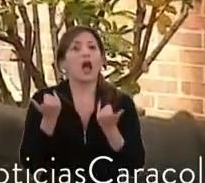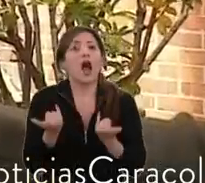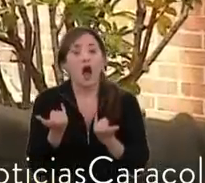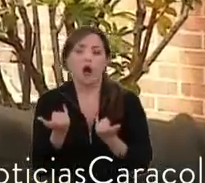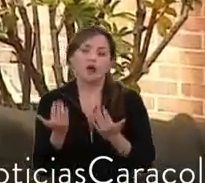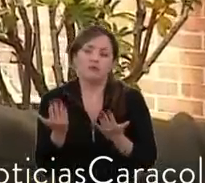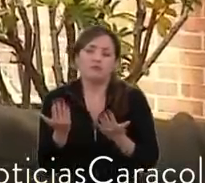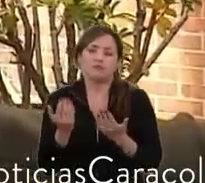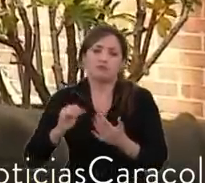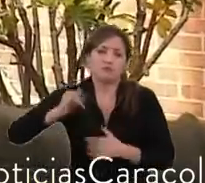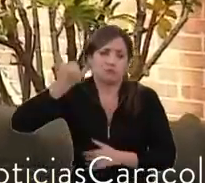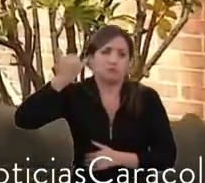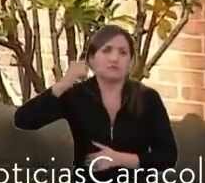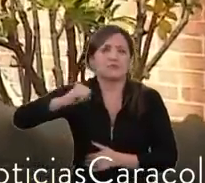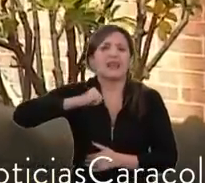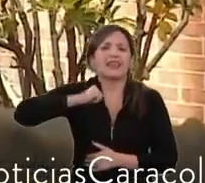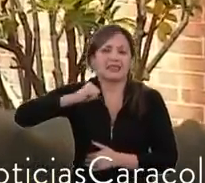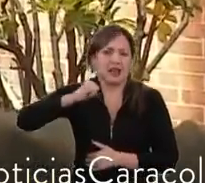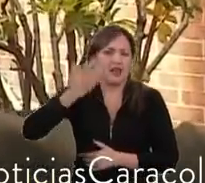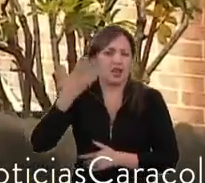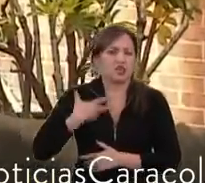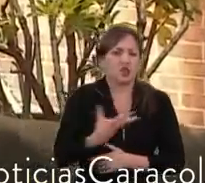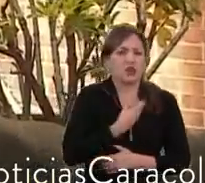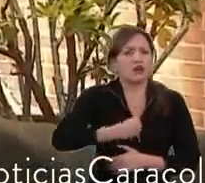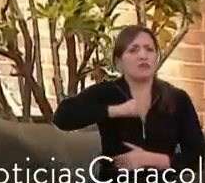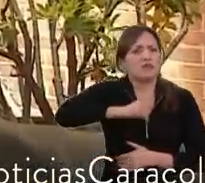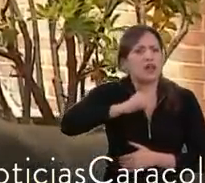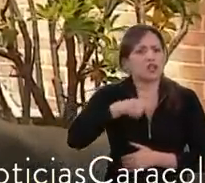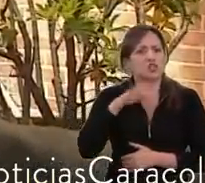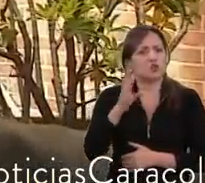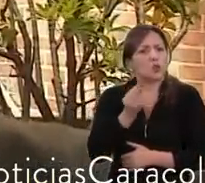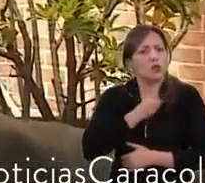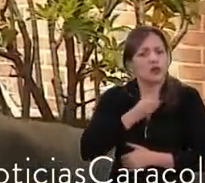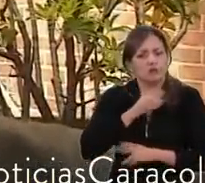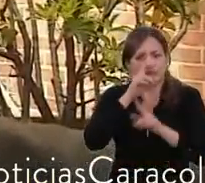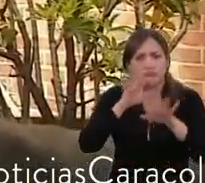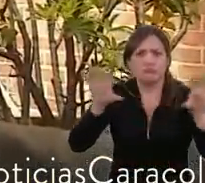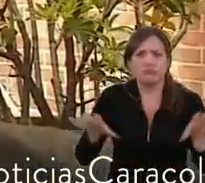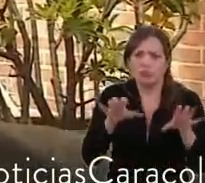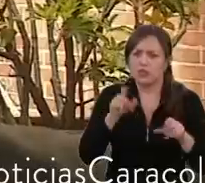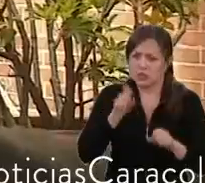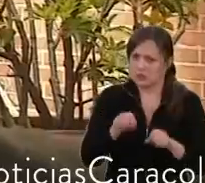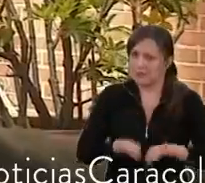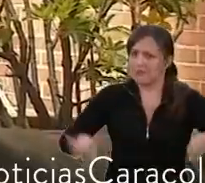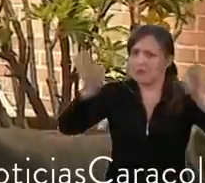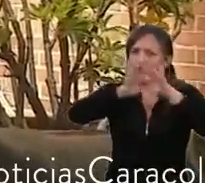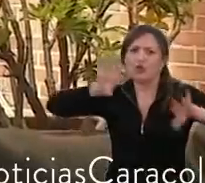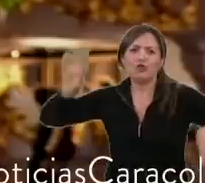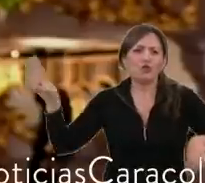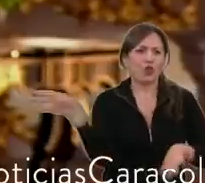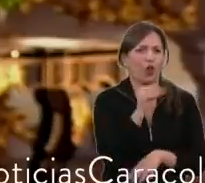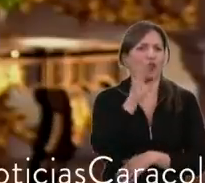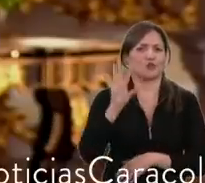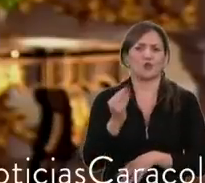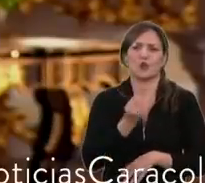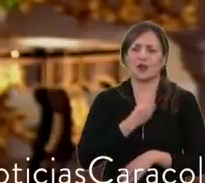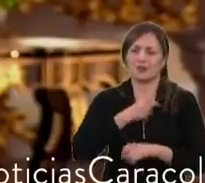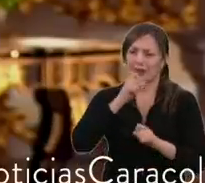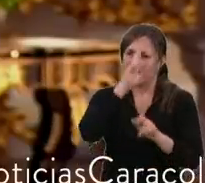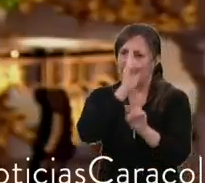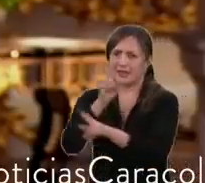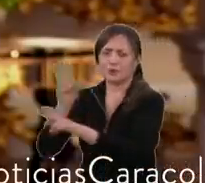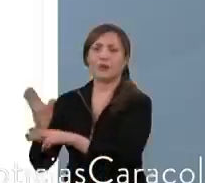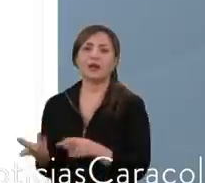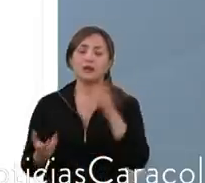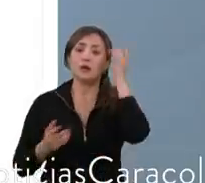derecho al culto religioso, que me parece que es importante para todas las religiones respetarlo. El presidente Iván Duque